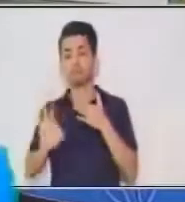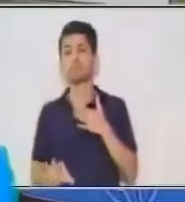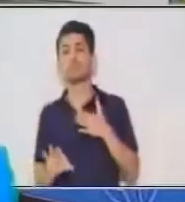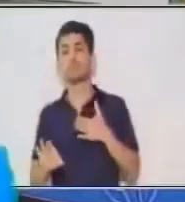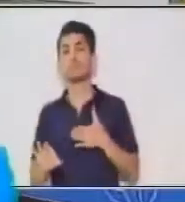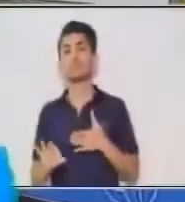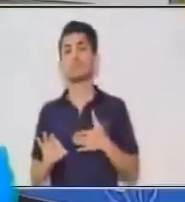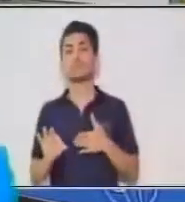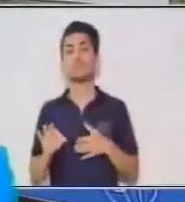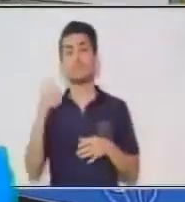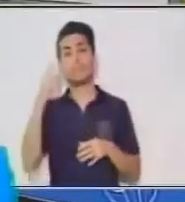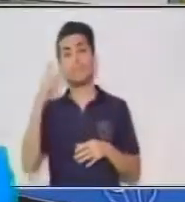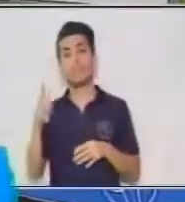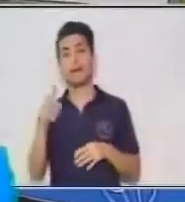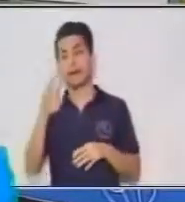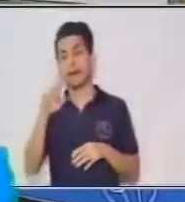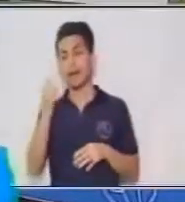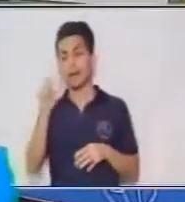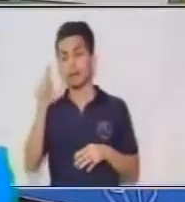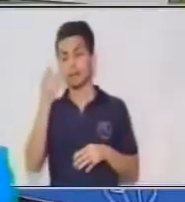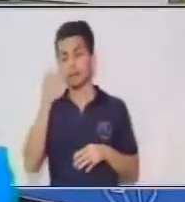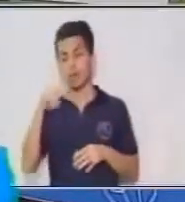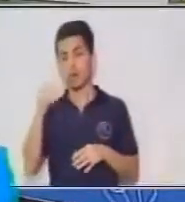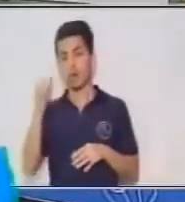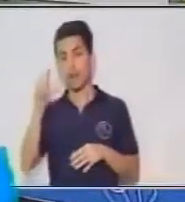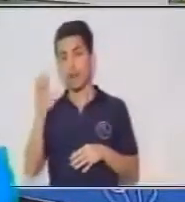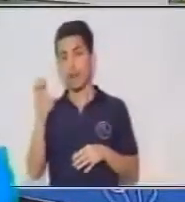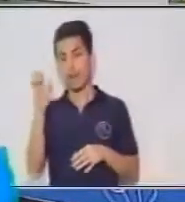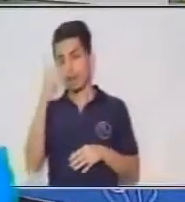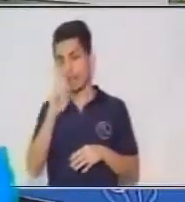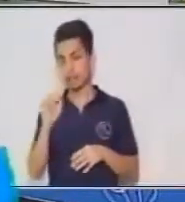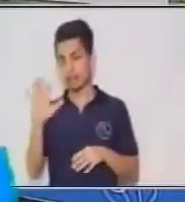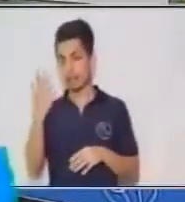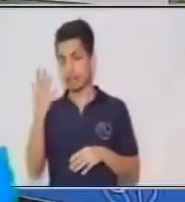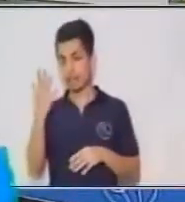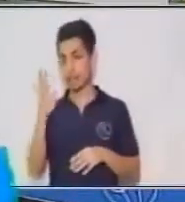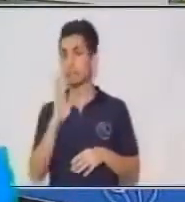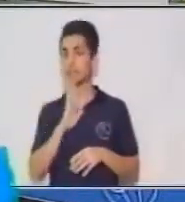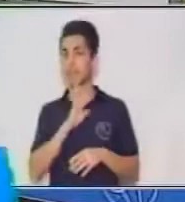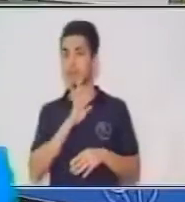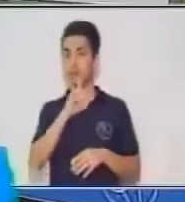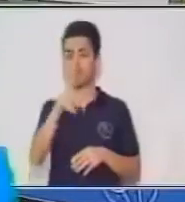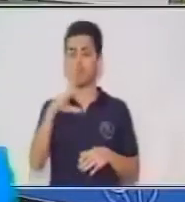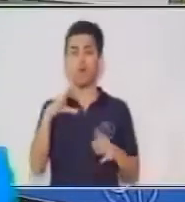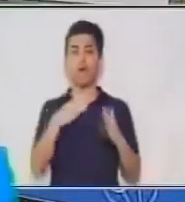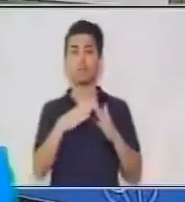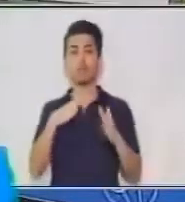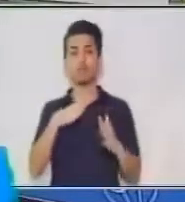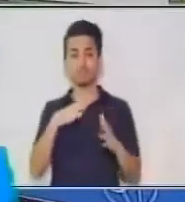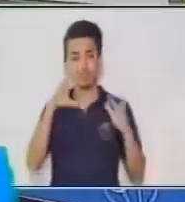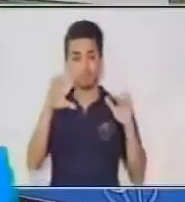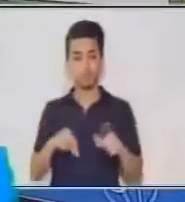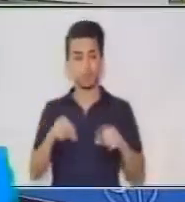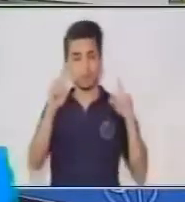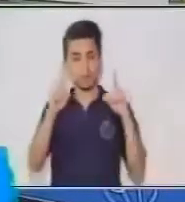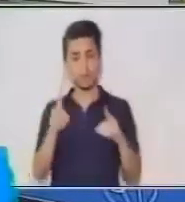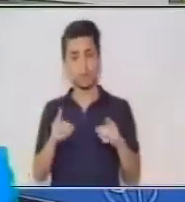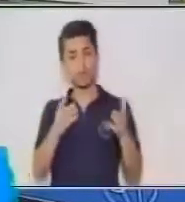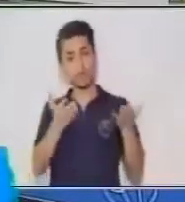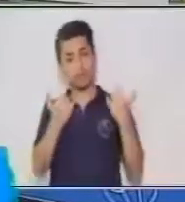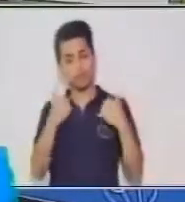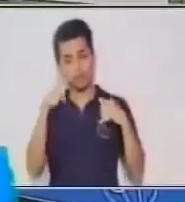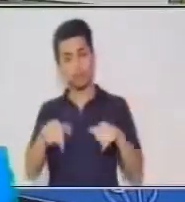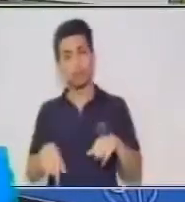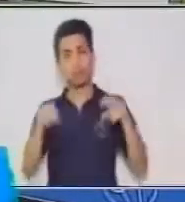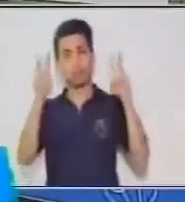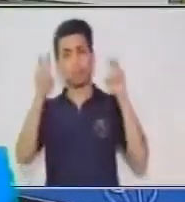racionales del área de matemática para el grado de quinto bachillerato. Si en casa de alguna persona con discapacidad, este tema le